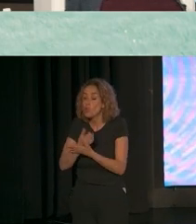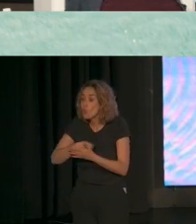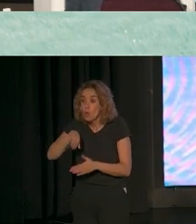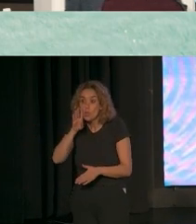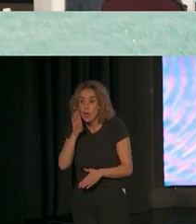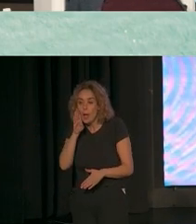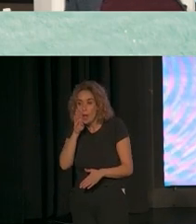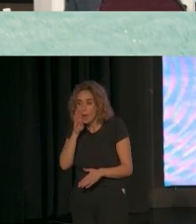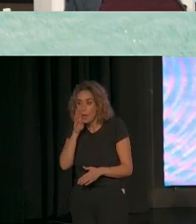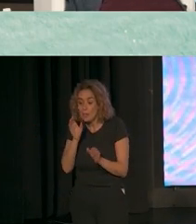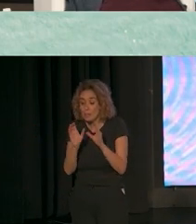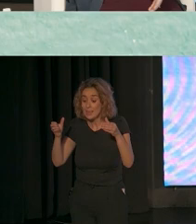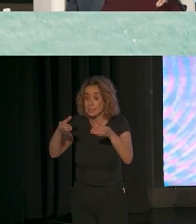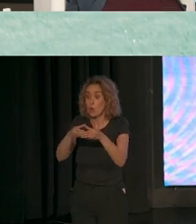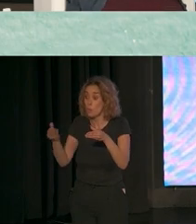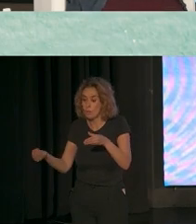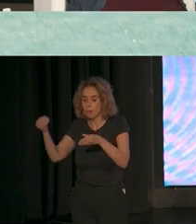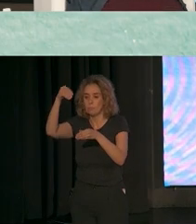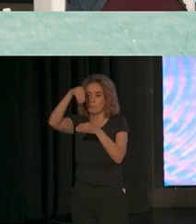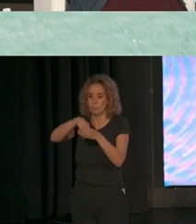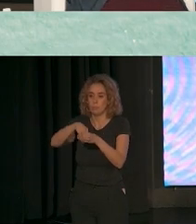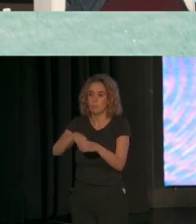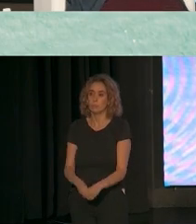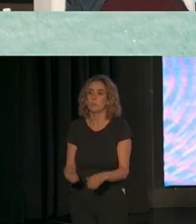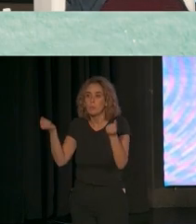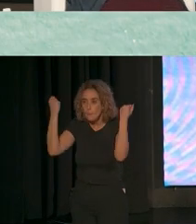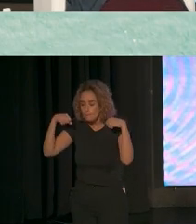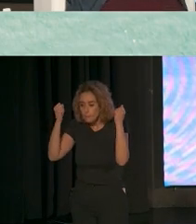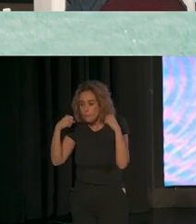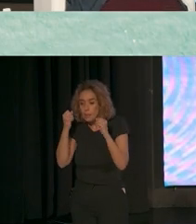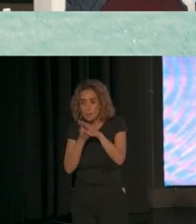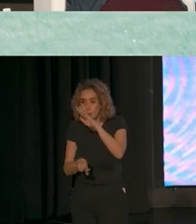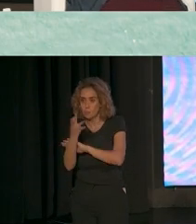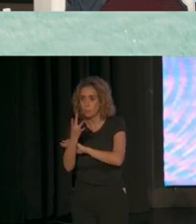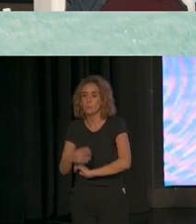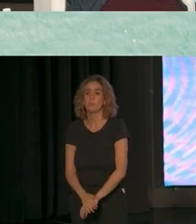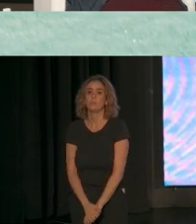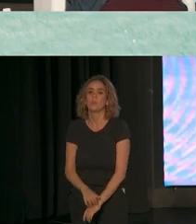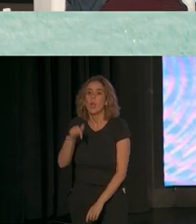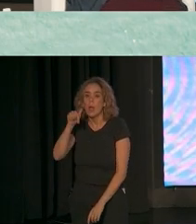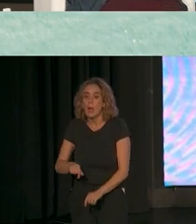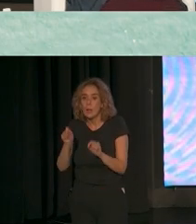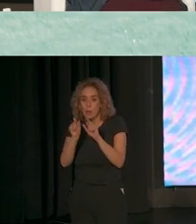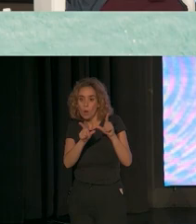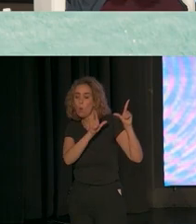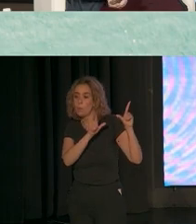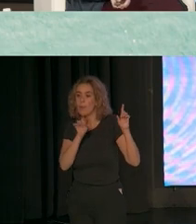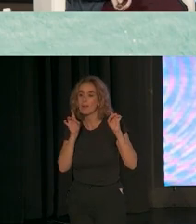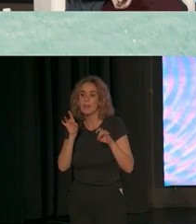parte de esta comunidad práctica que hemos creado. Aquí tenemos una imagen de